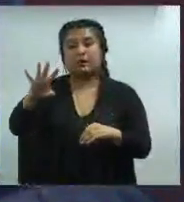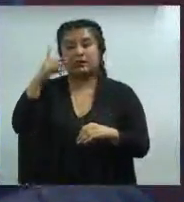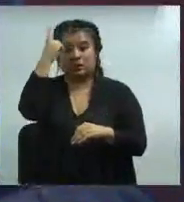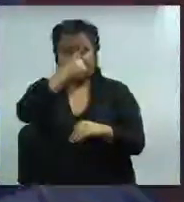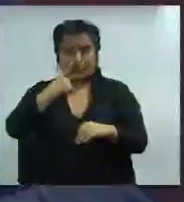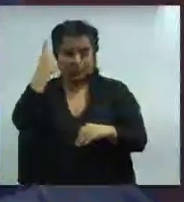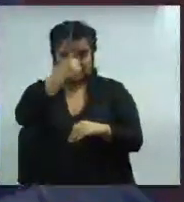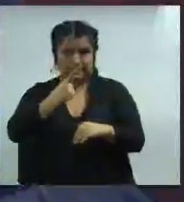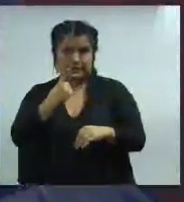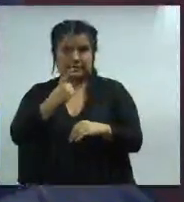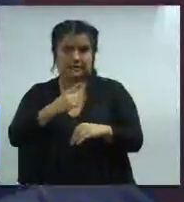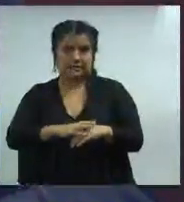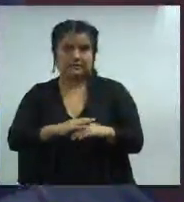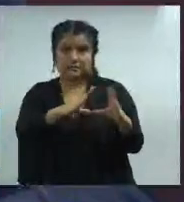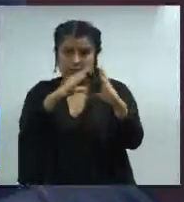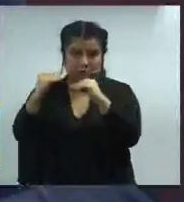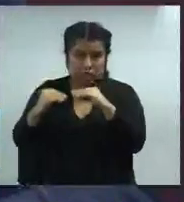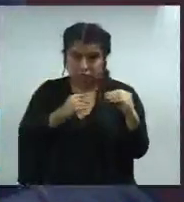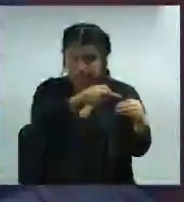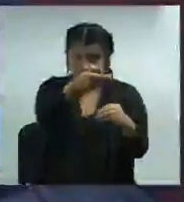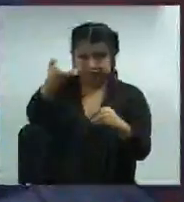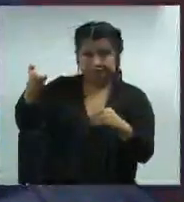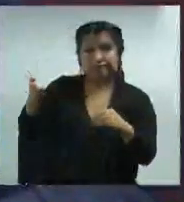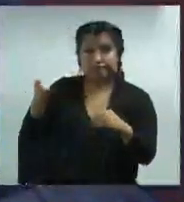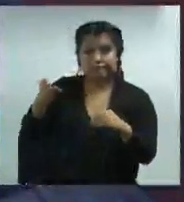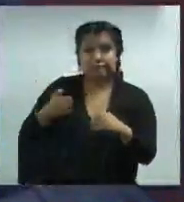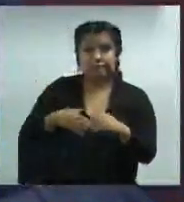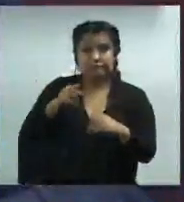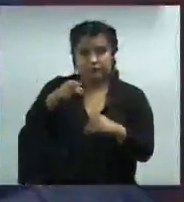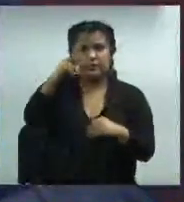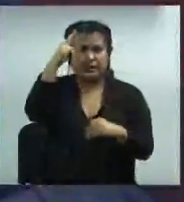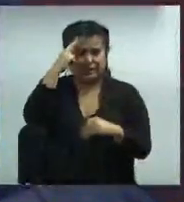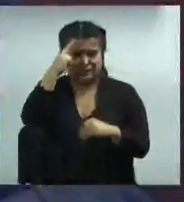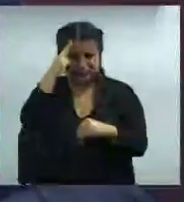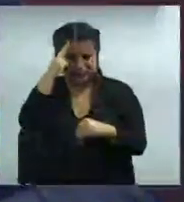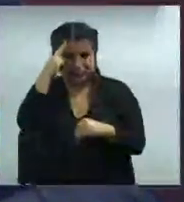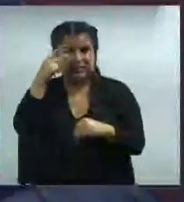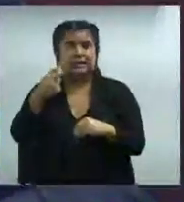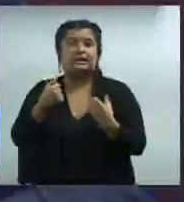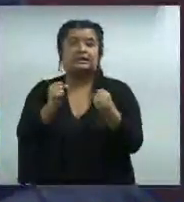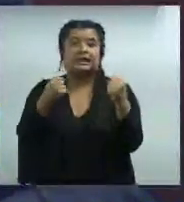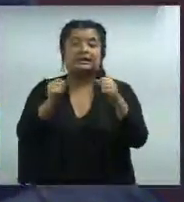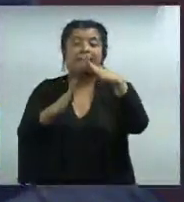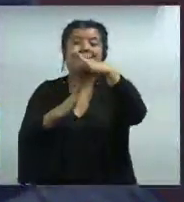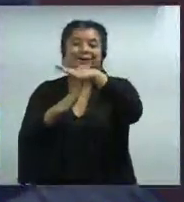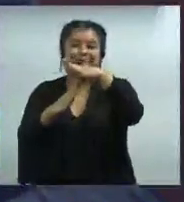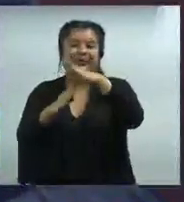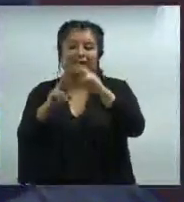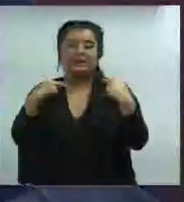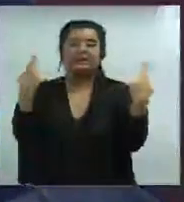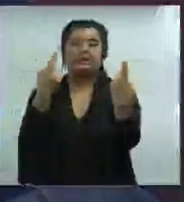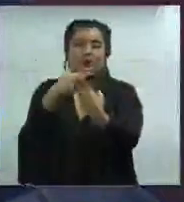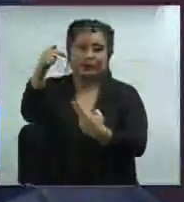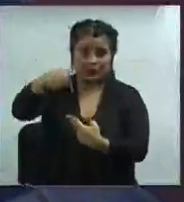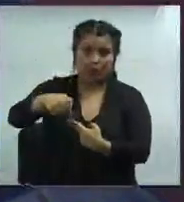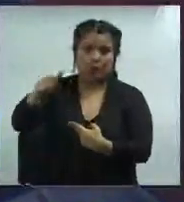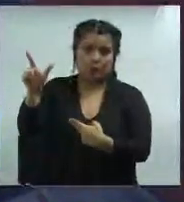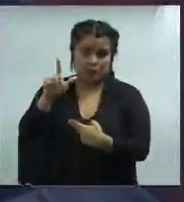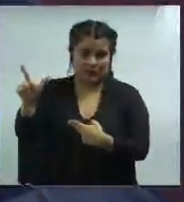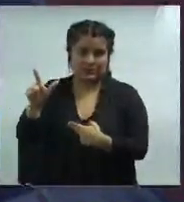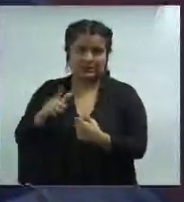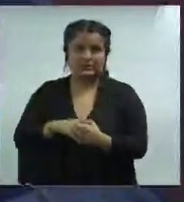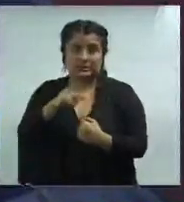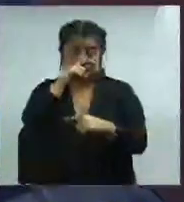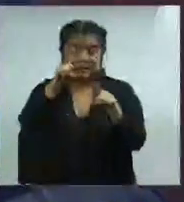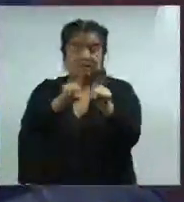dejo para la discusión, compañeros, porque creo que esa es la razón por la que siempre se ha hecho a mediodía esta sesión. En todo caso, presidente, creo que lo que corresponde